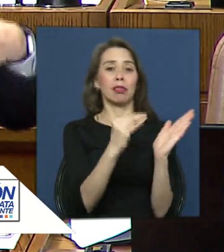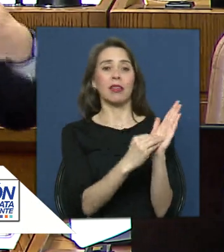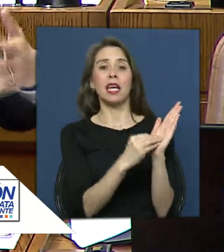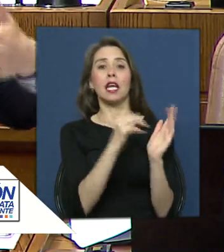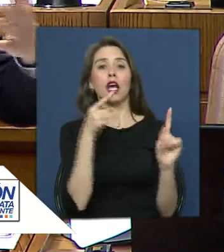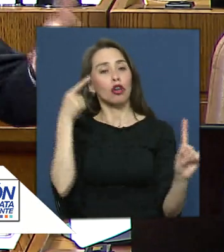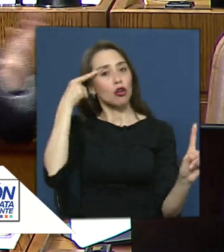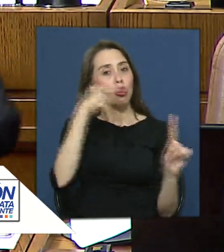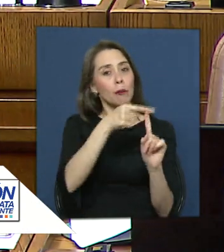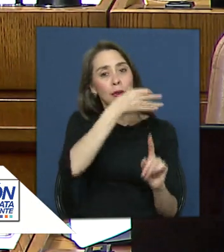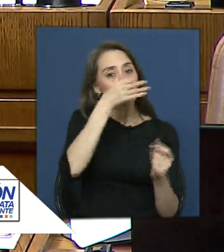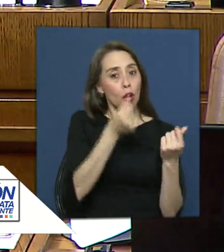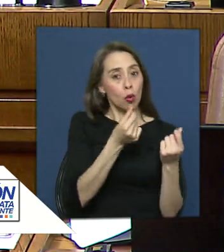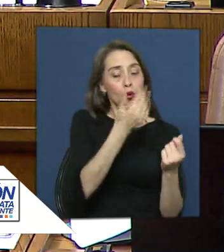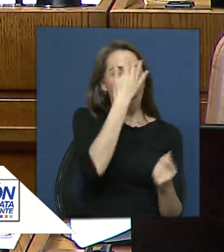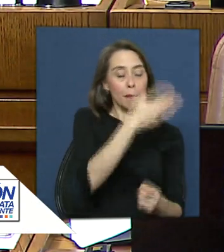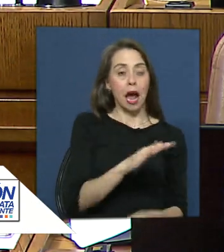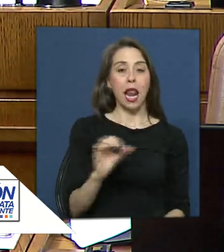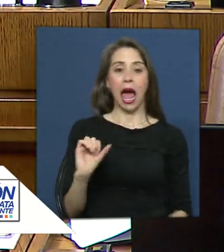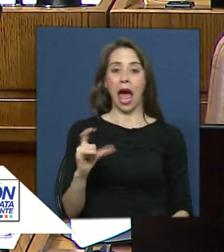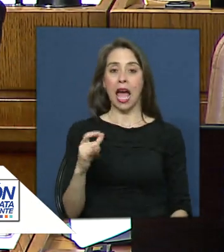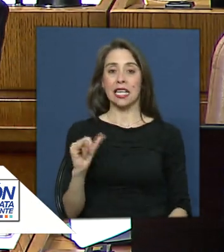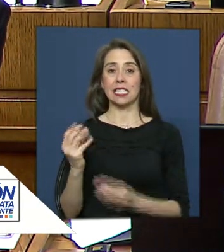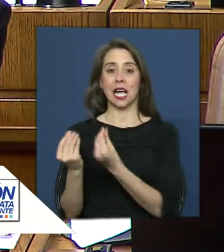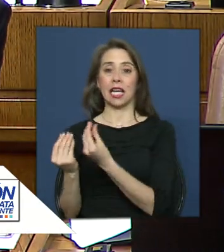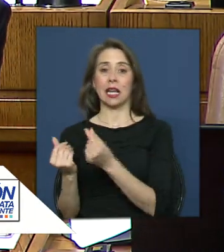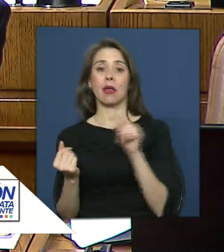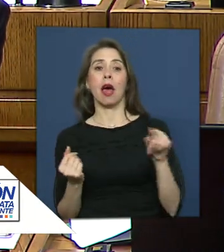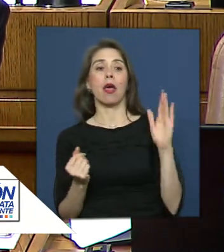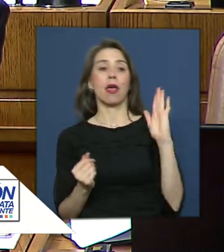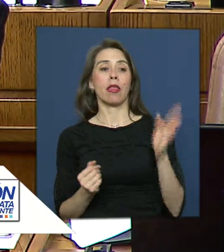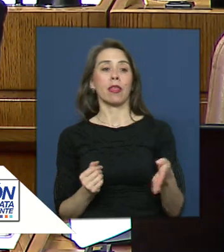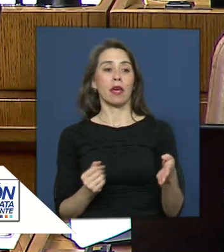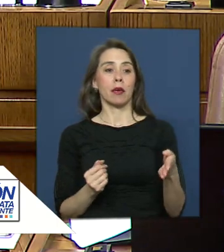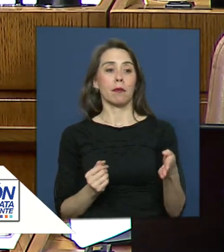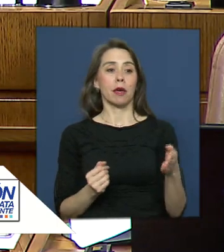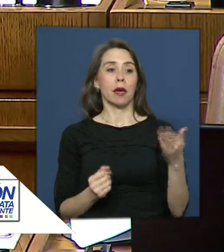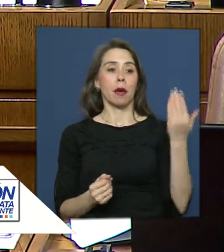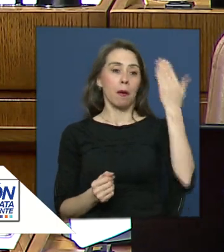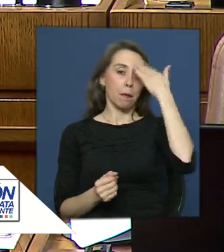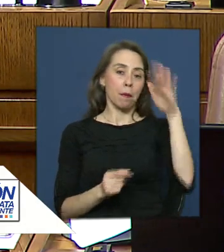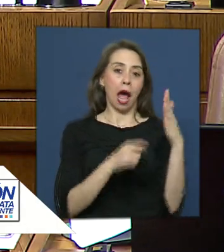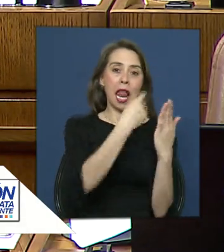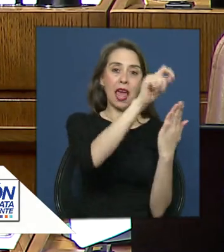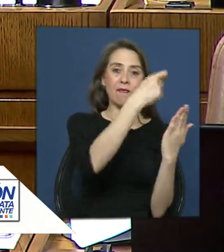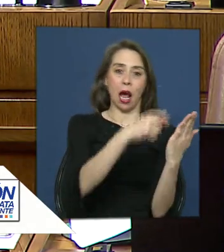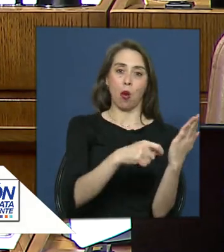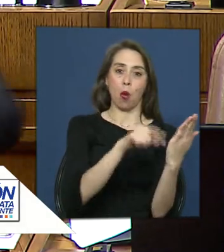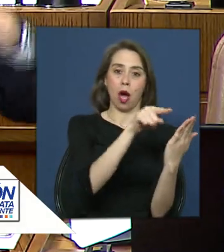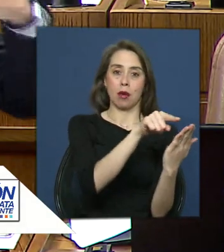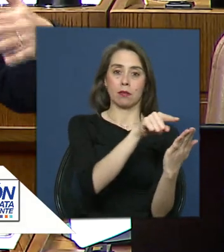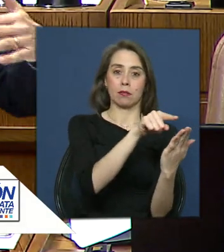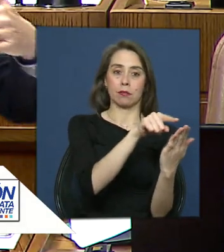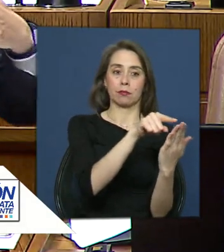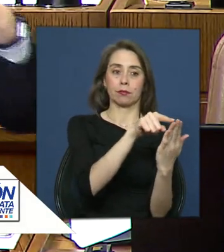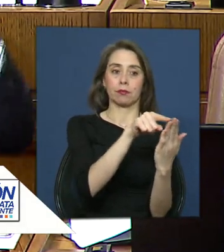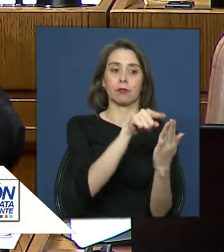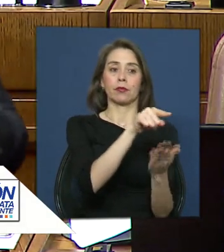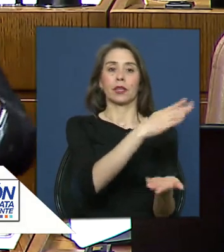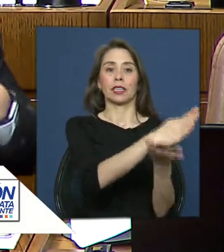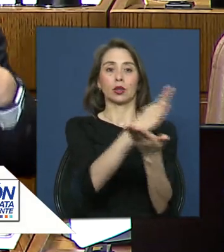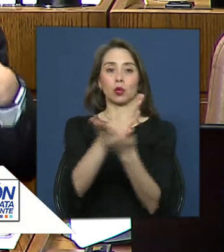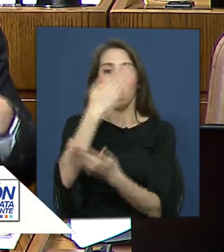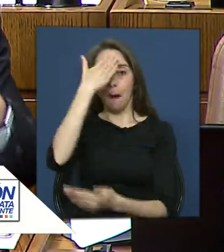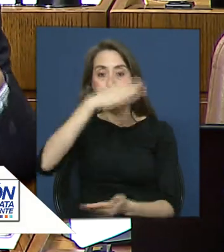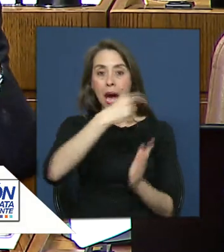tanto, según la Agencia de la Calidad, ellos deberían estar mal evaluados. Por tanto, a esos colegios que